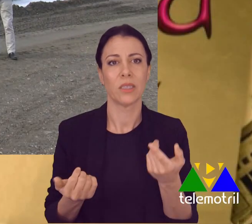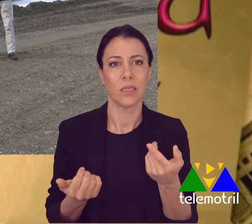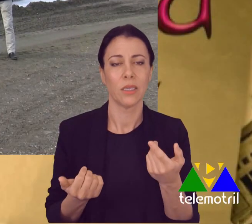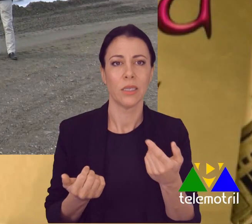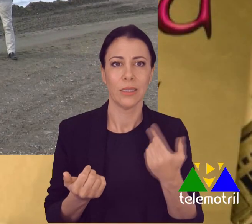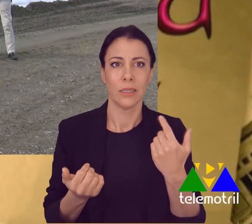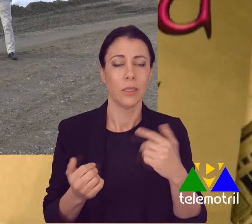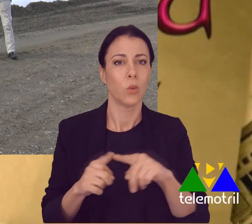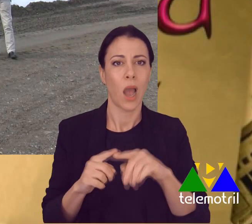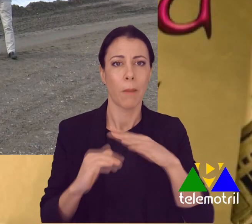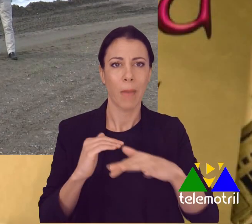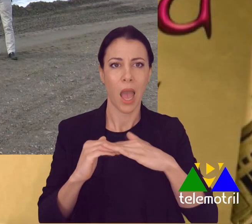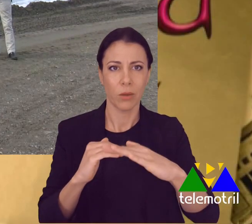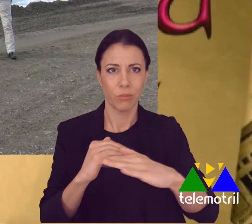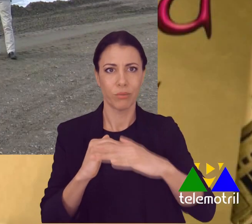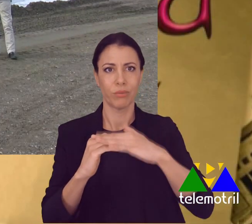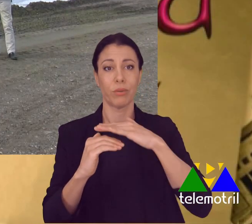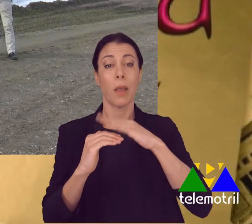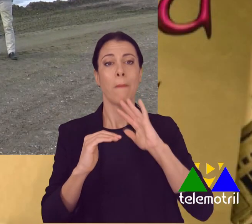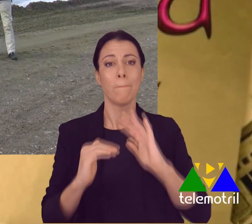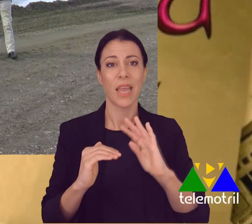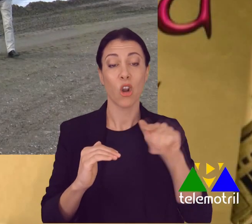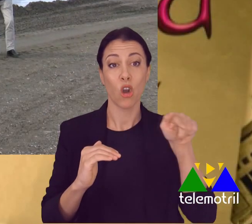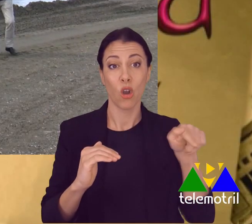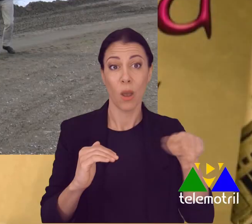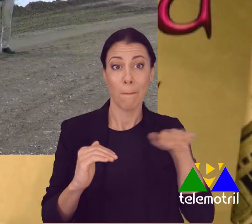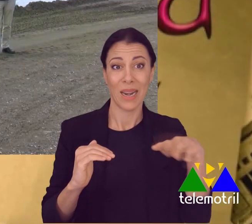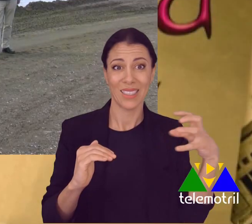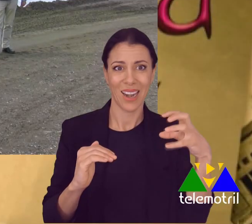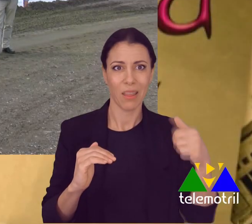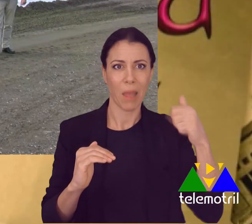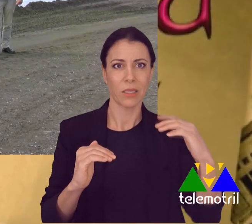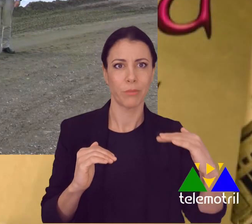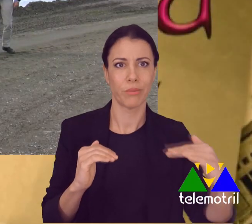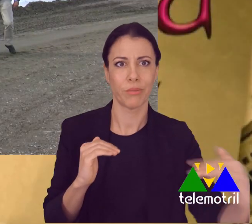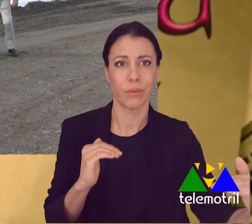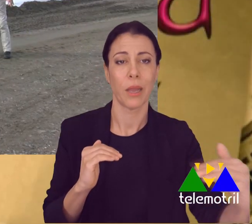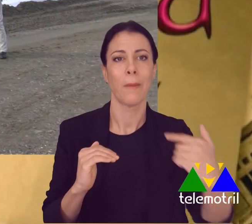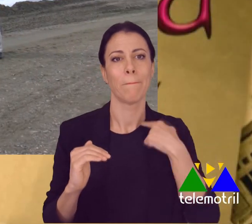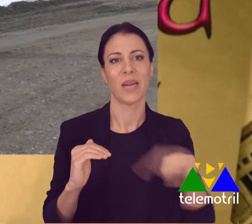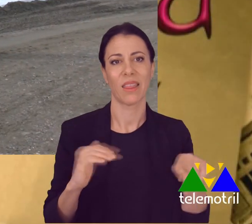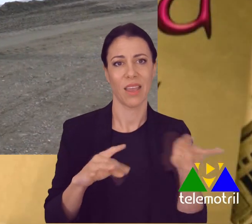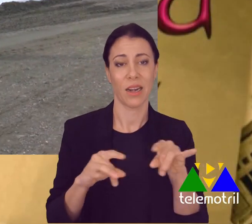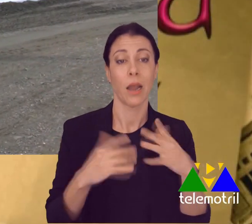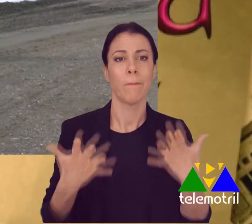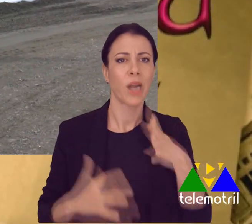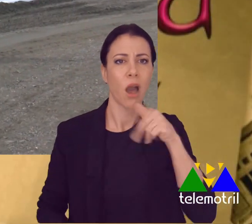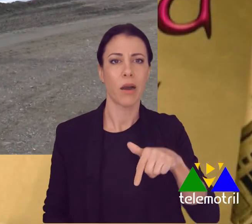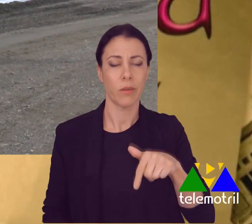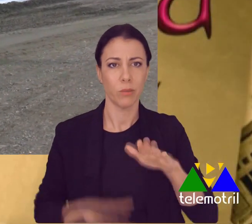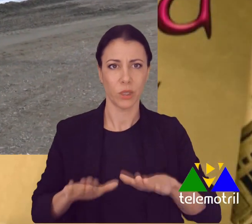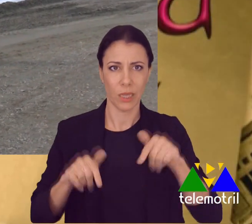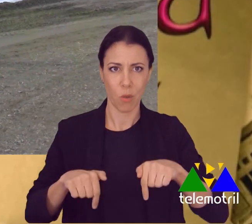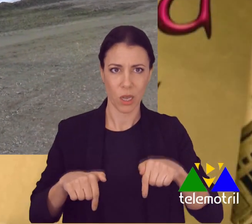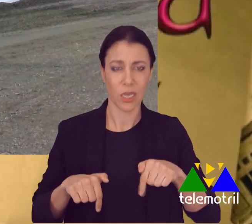Poniente crecía, mientras Playa Granada perdía arena, ¿no? Pero que aquí estamos ahora mismo